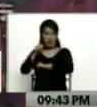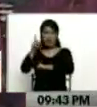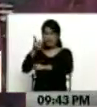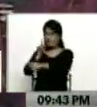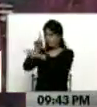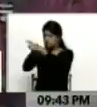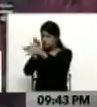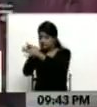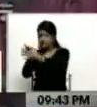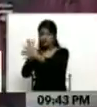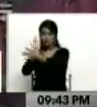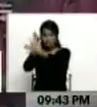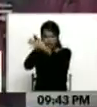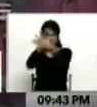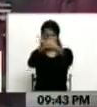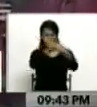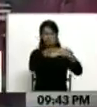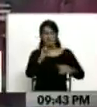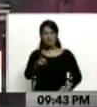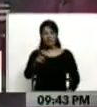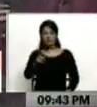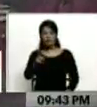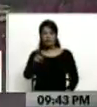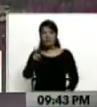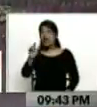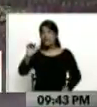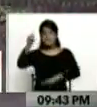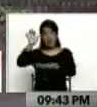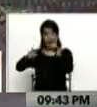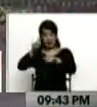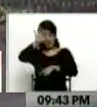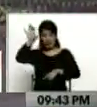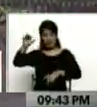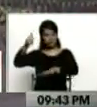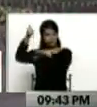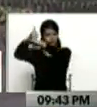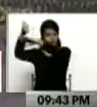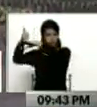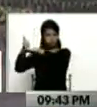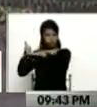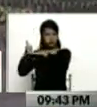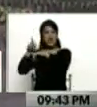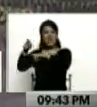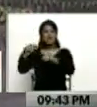que no forman parte ni formarán parte de patota